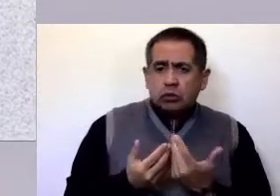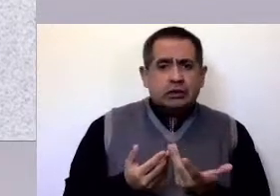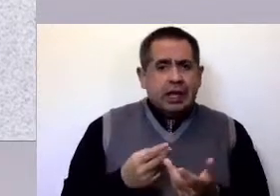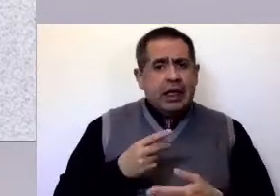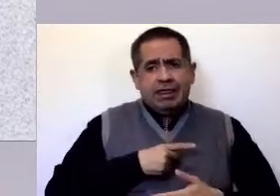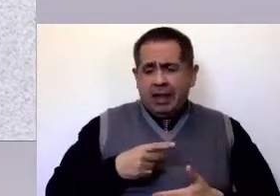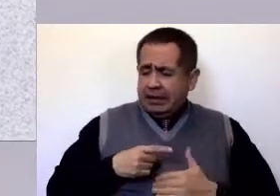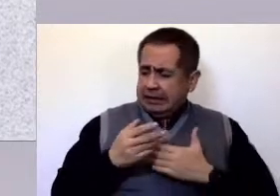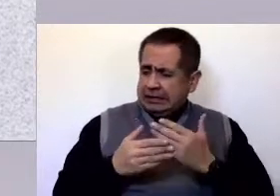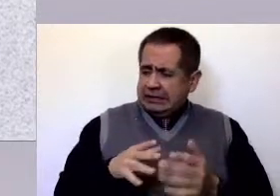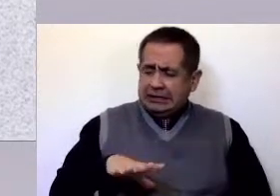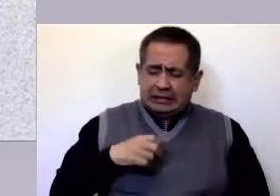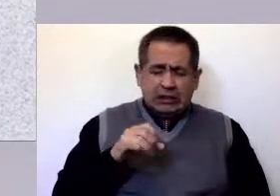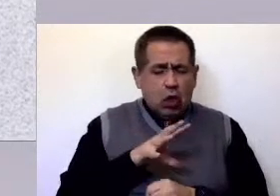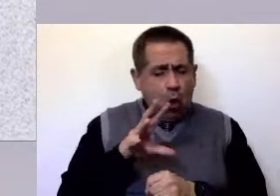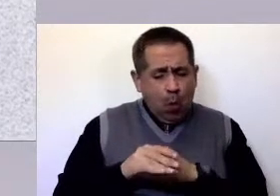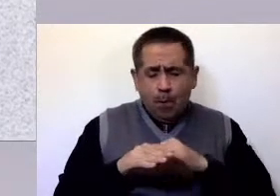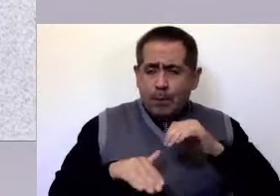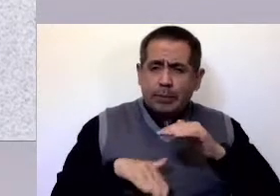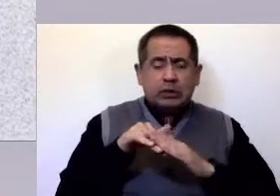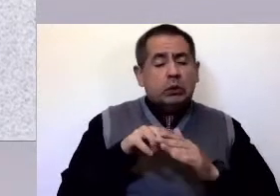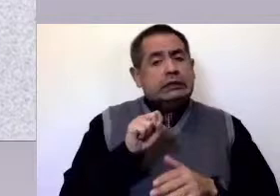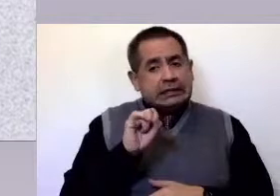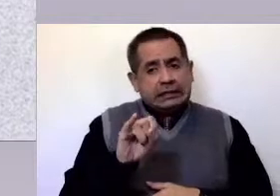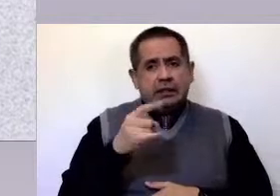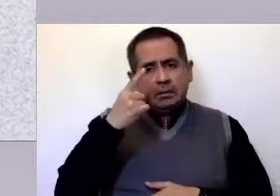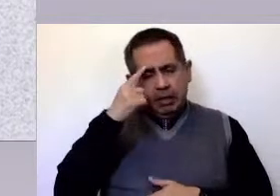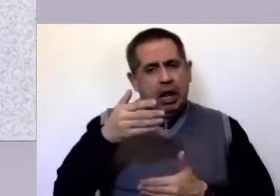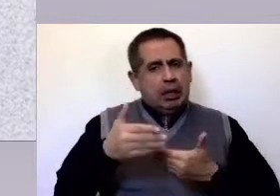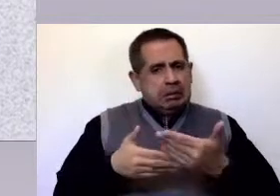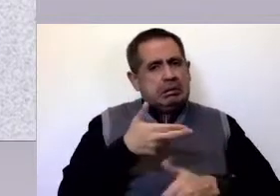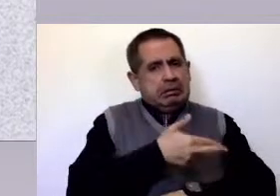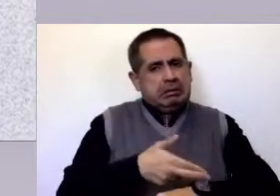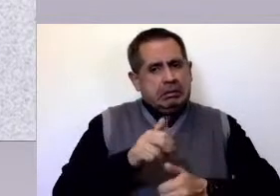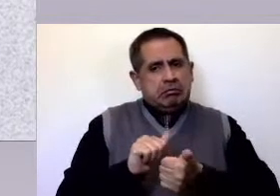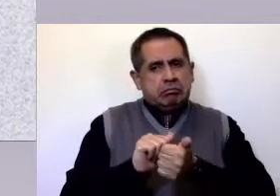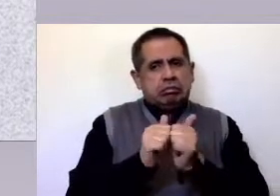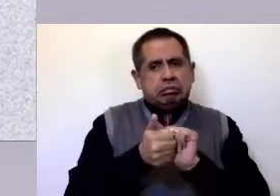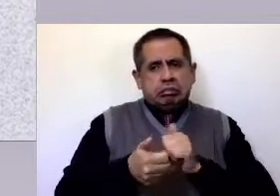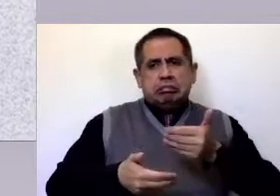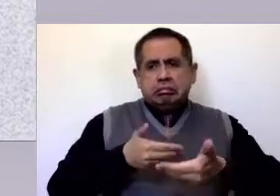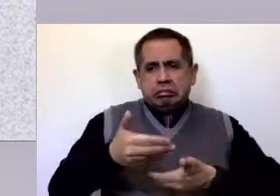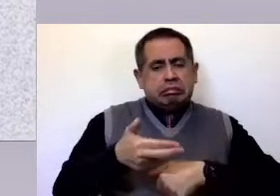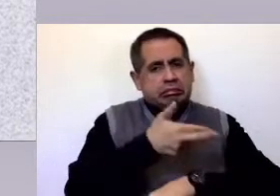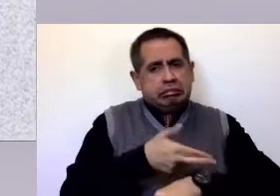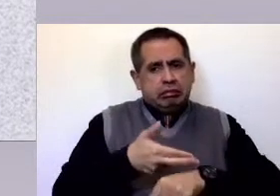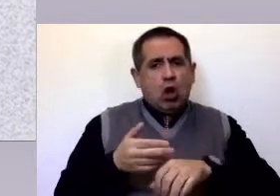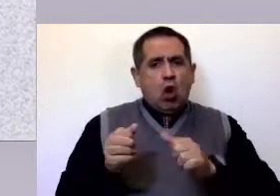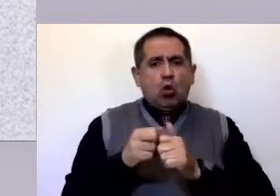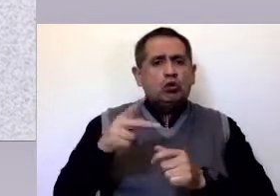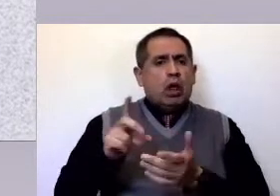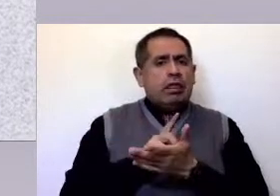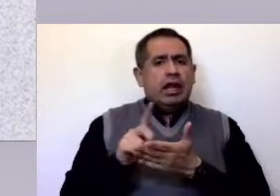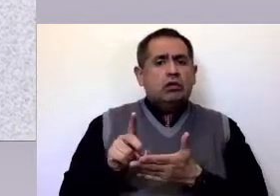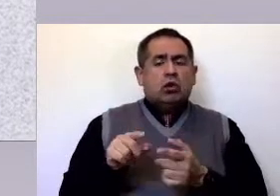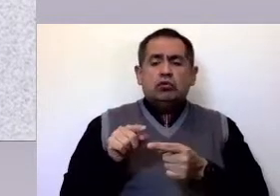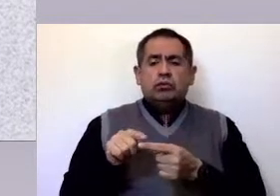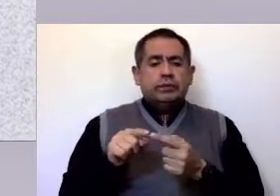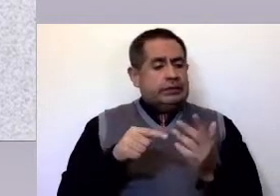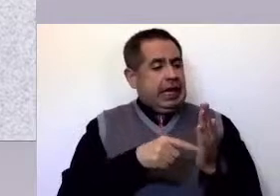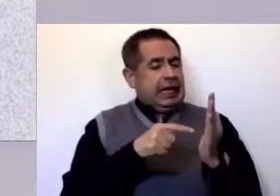límite de sus posibilidades para lograr progresivamente la plena efectividad de los derechos reconocidos en el